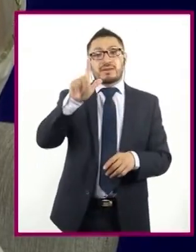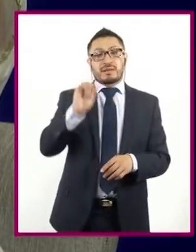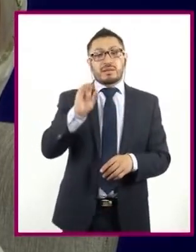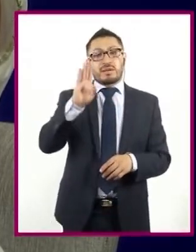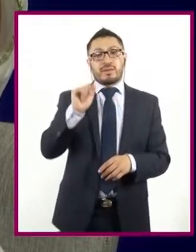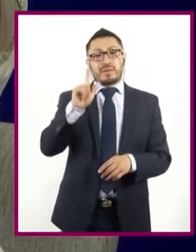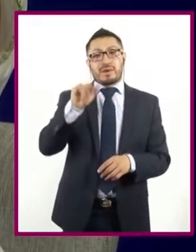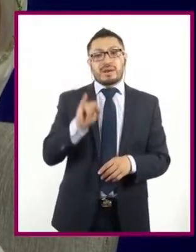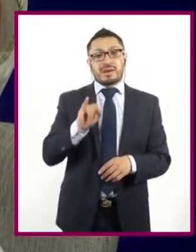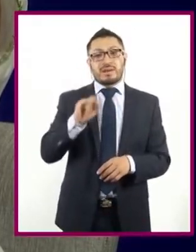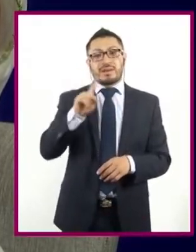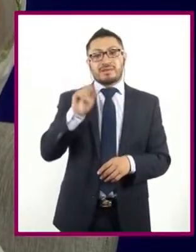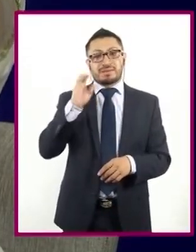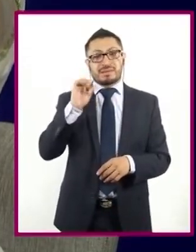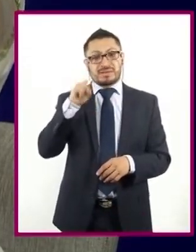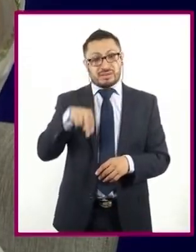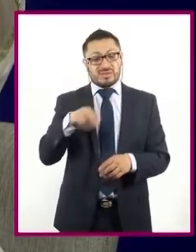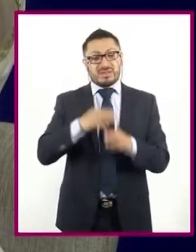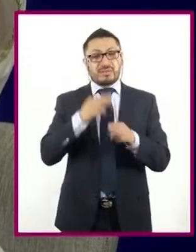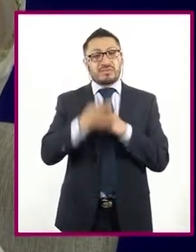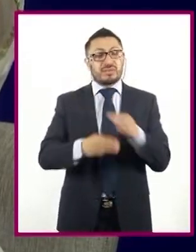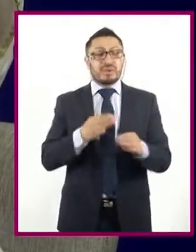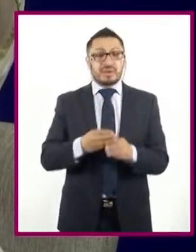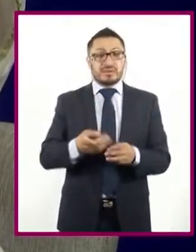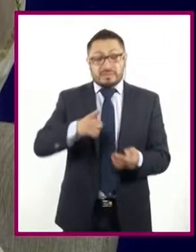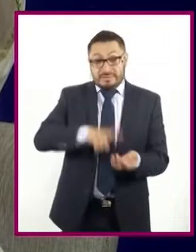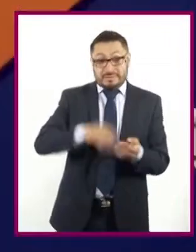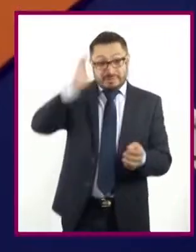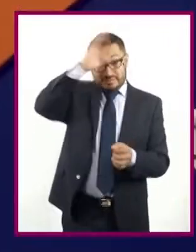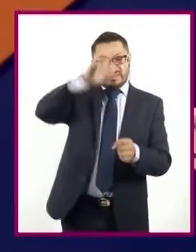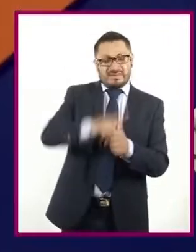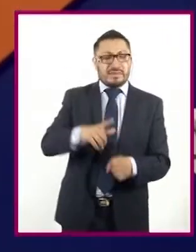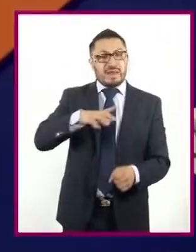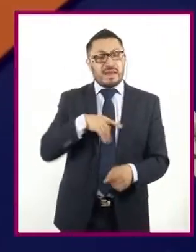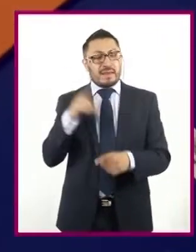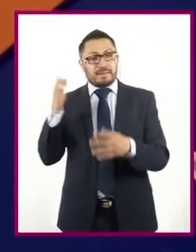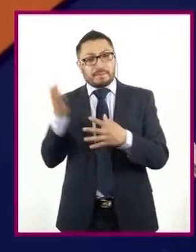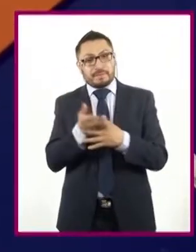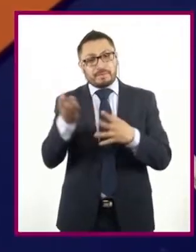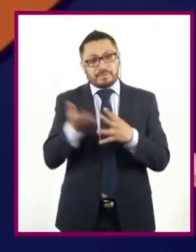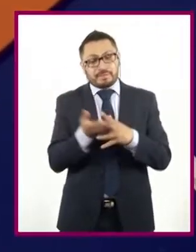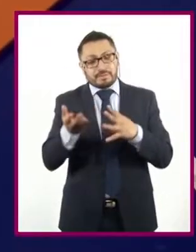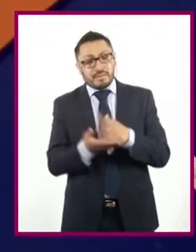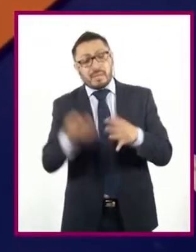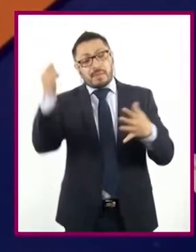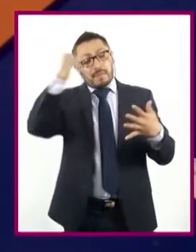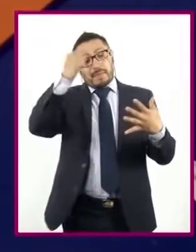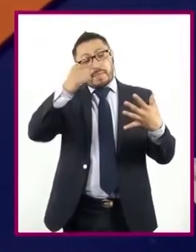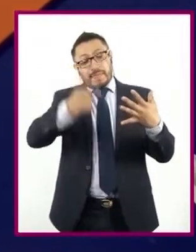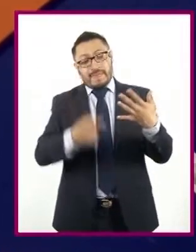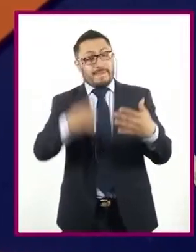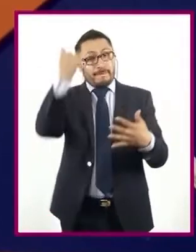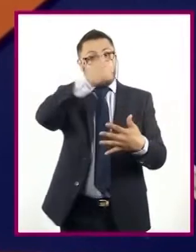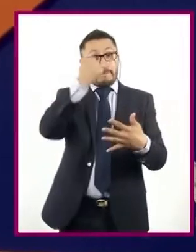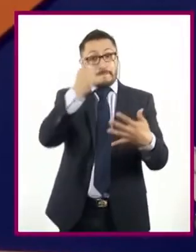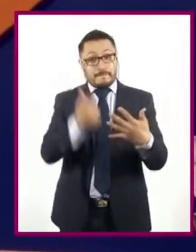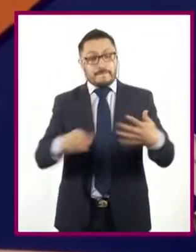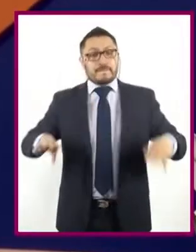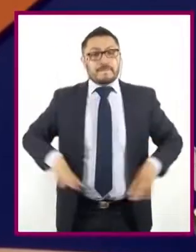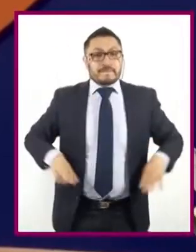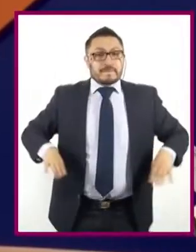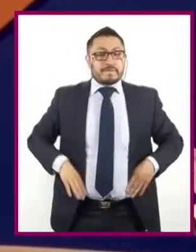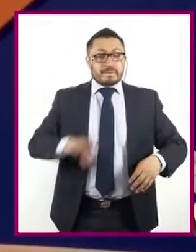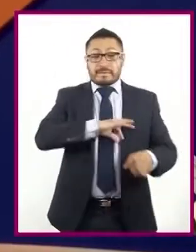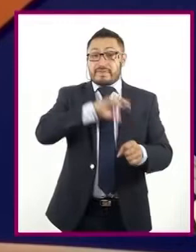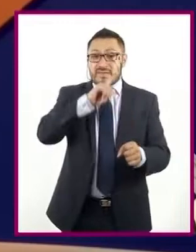mundial. De una cultura pueden surgir especificidades, cada una con una serie de cualidades y comportamientos diferentes a